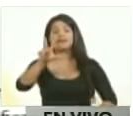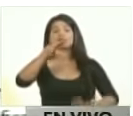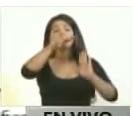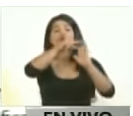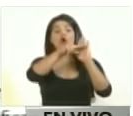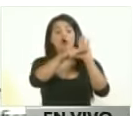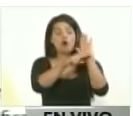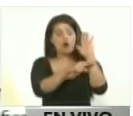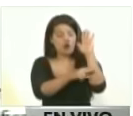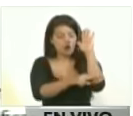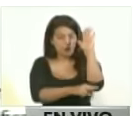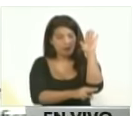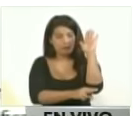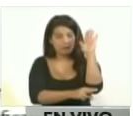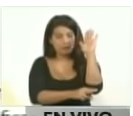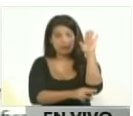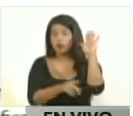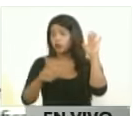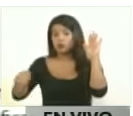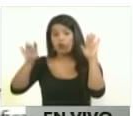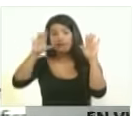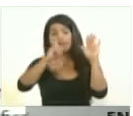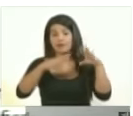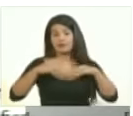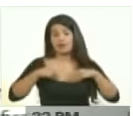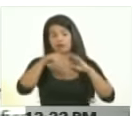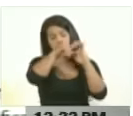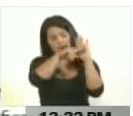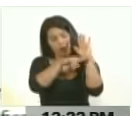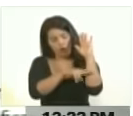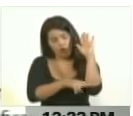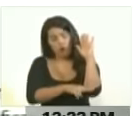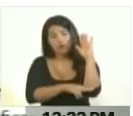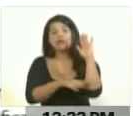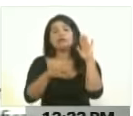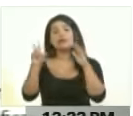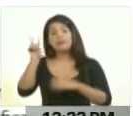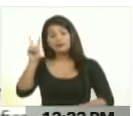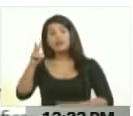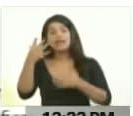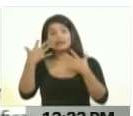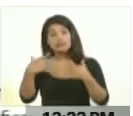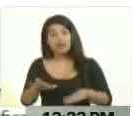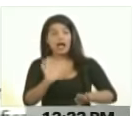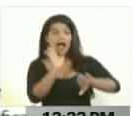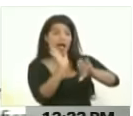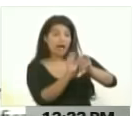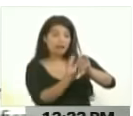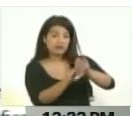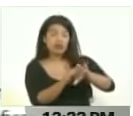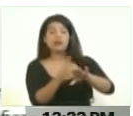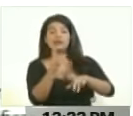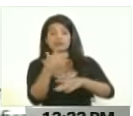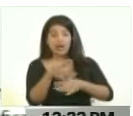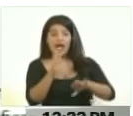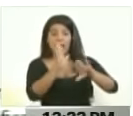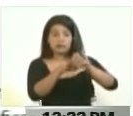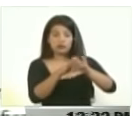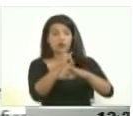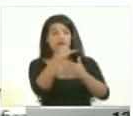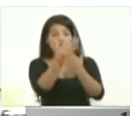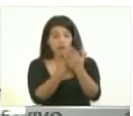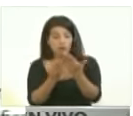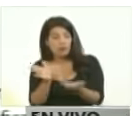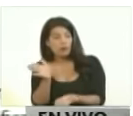partes, Venezuela ha notificado al Mercosur, mediante los mecanismos correspondientes establecidos en